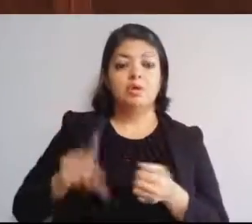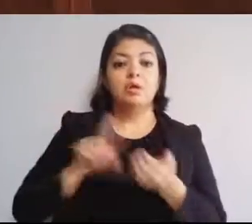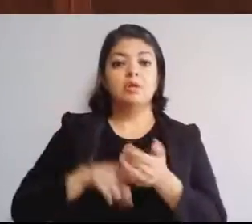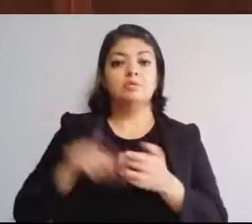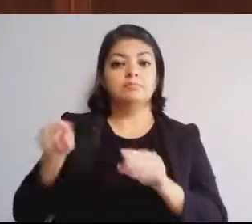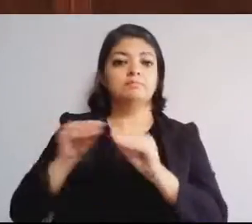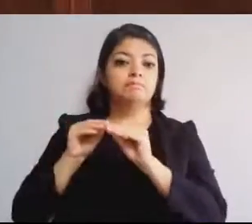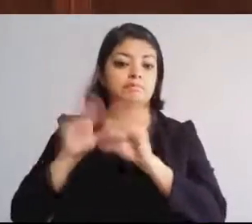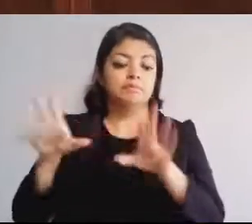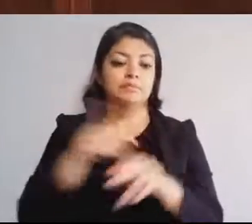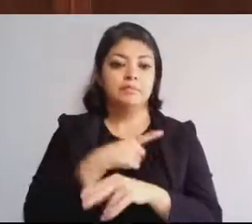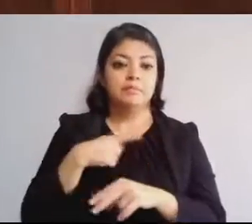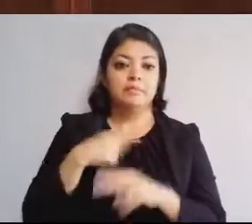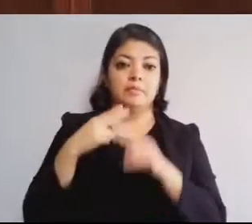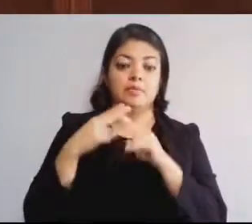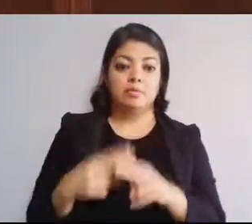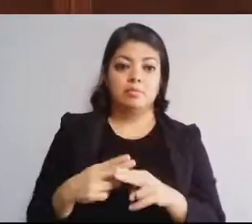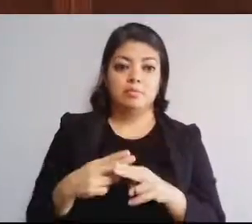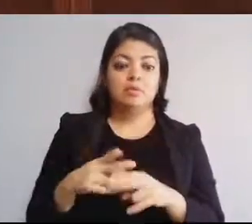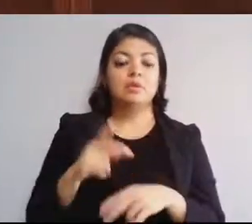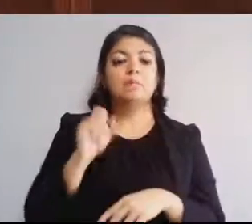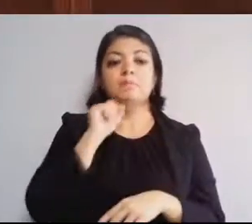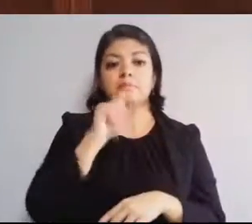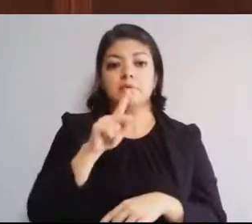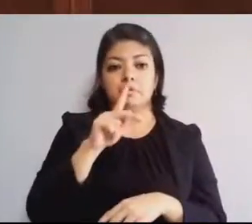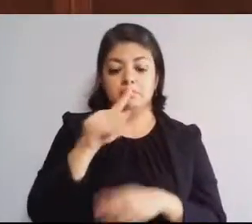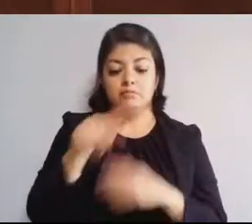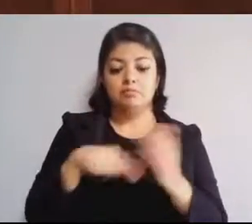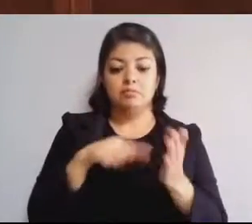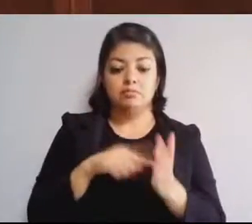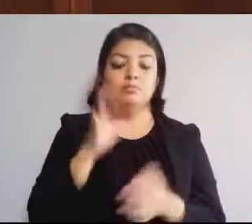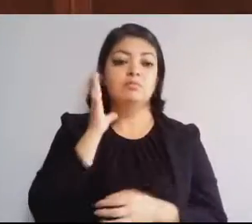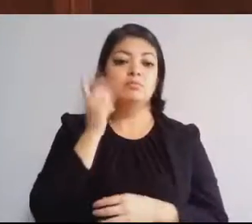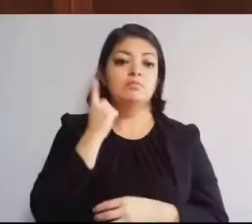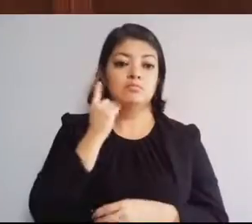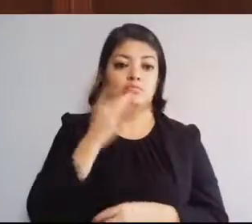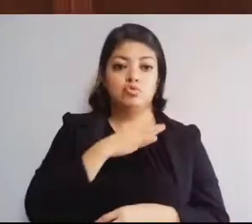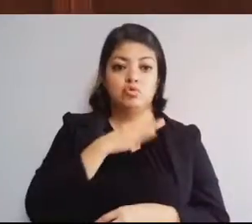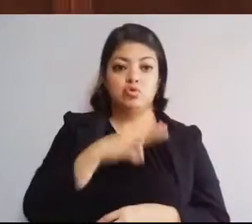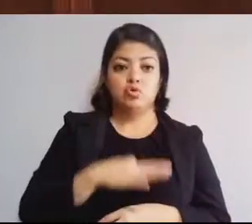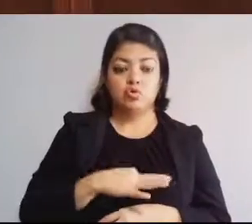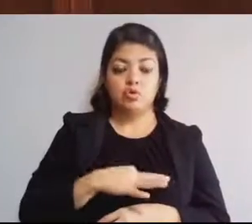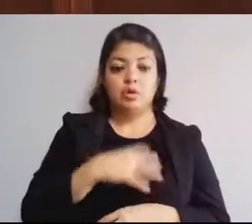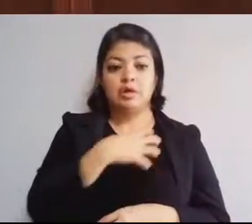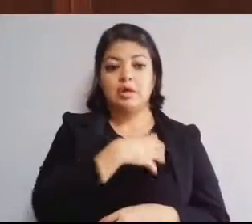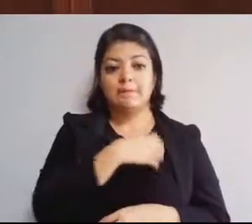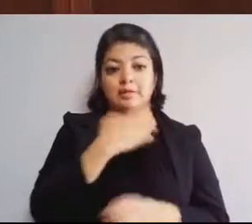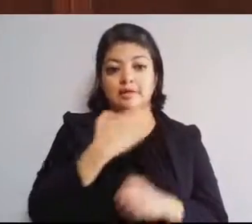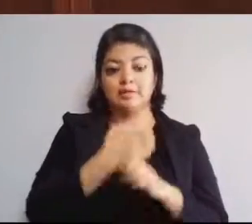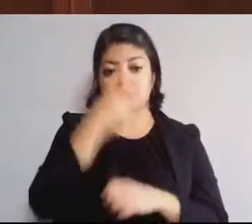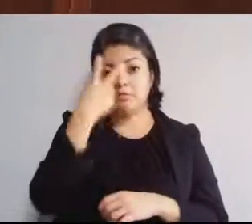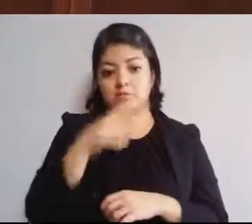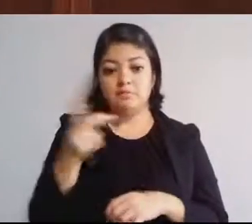y se cumpla, dado en el Palacio del Poder Legislativo de la ciudad de Toluca de Lerdo, capital del Estado de México, a los